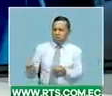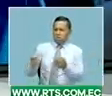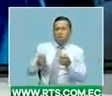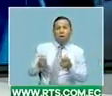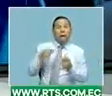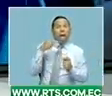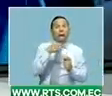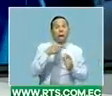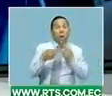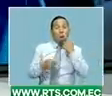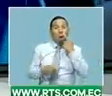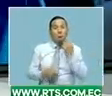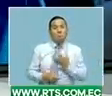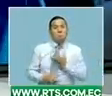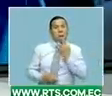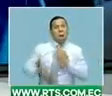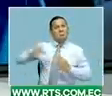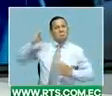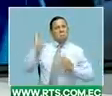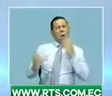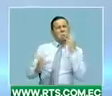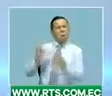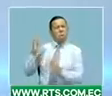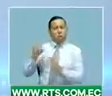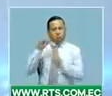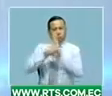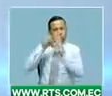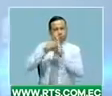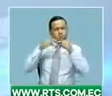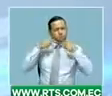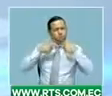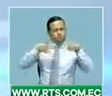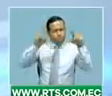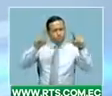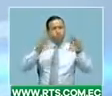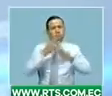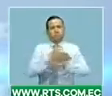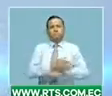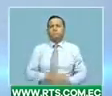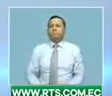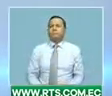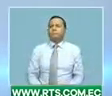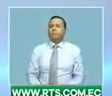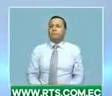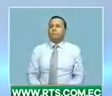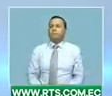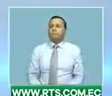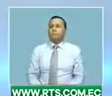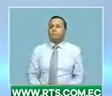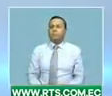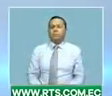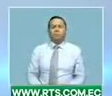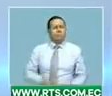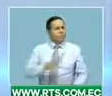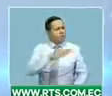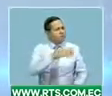redes sociales. Veamos. Está en doble columna. Tiene para parquear. Tiene dónde